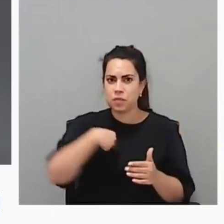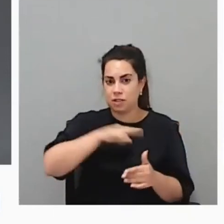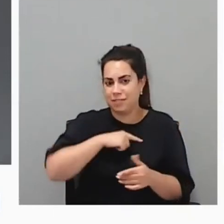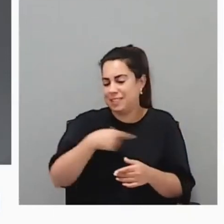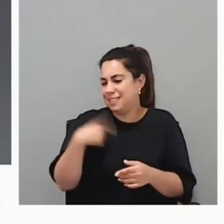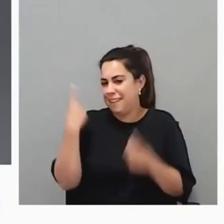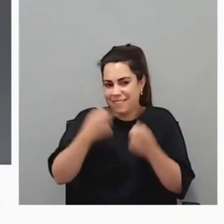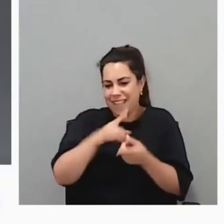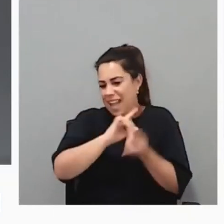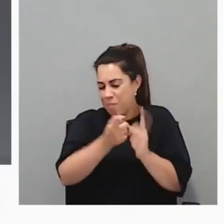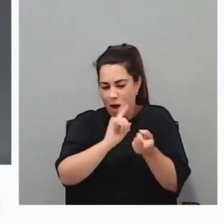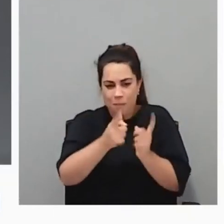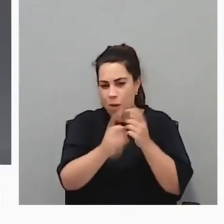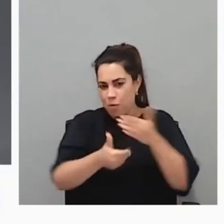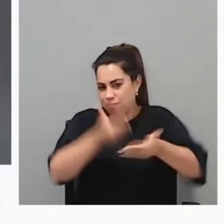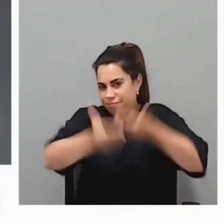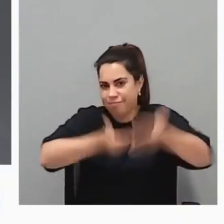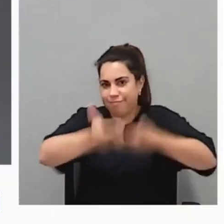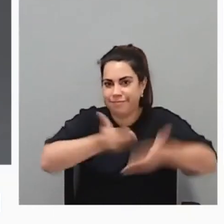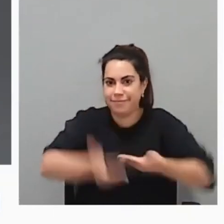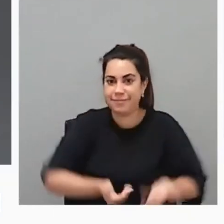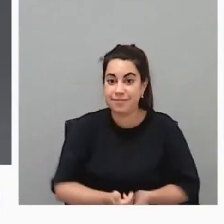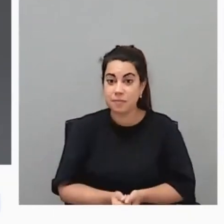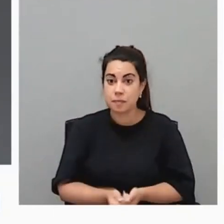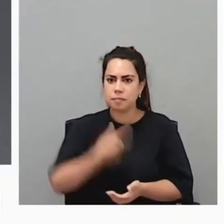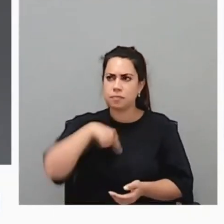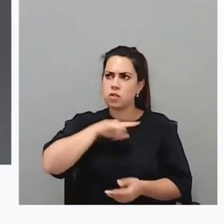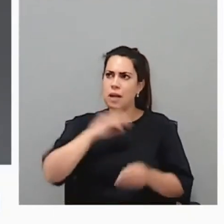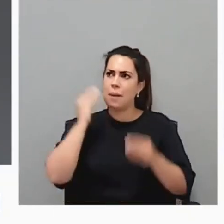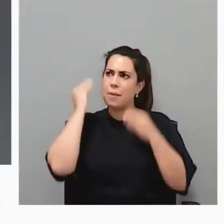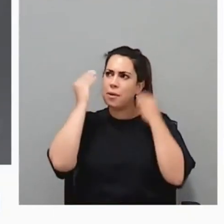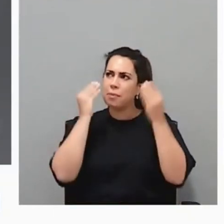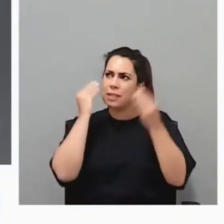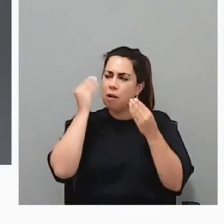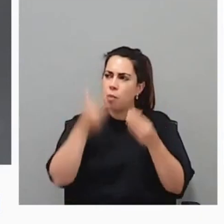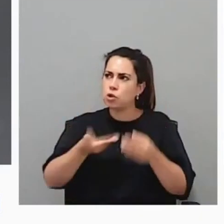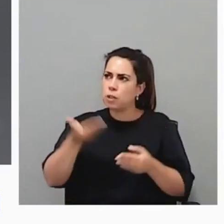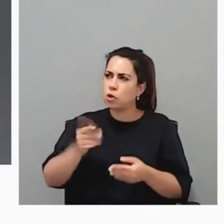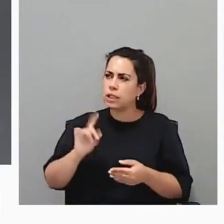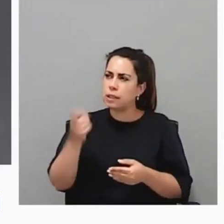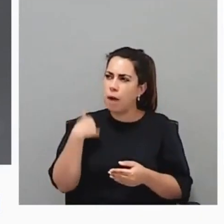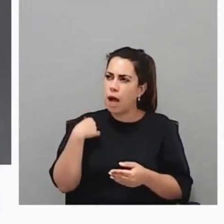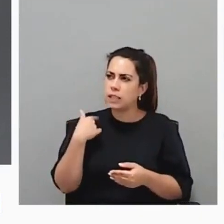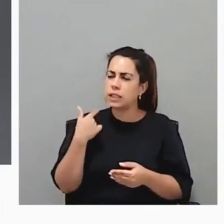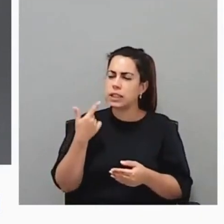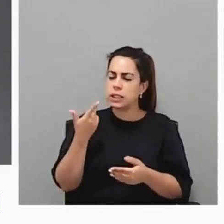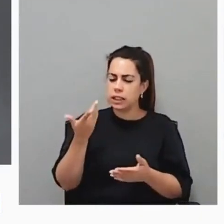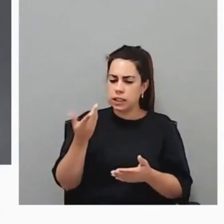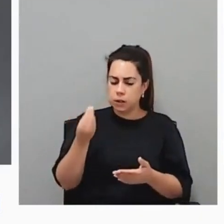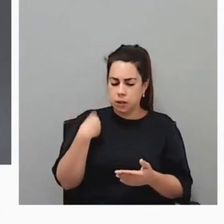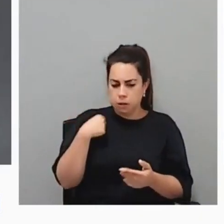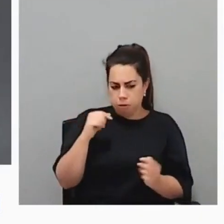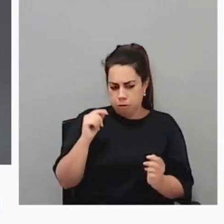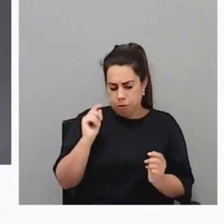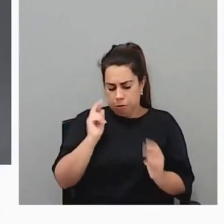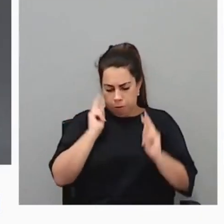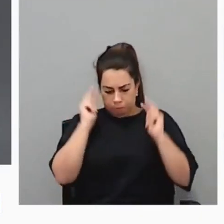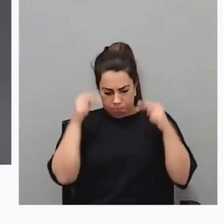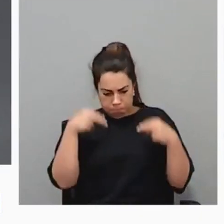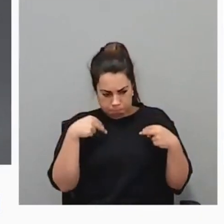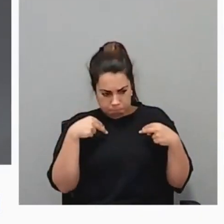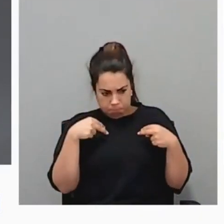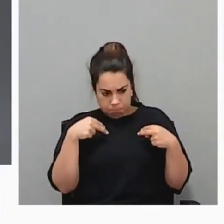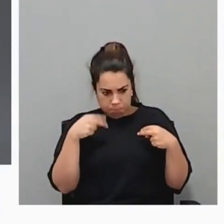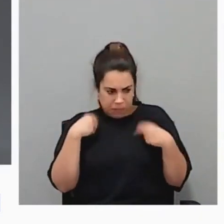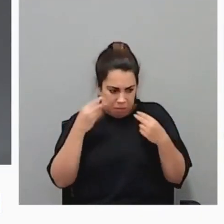cambiando, pivotando. Nosotros pensábamos que lo importante era pues tener esa cuenta, ¿no? Nos visualizábamos como el